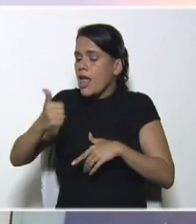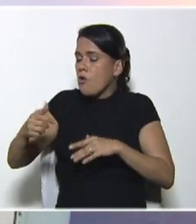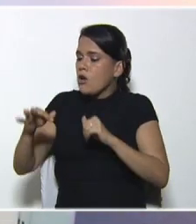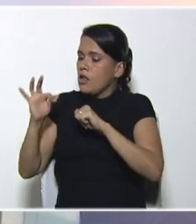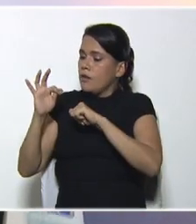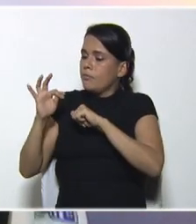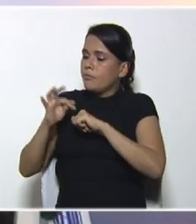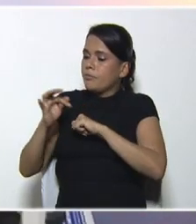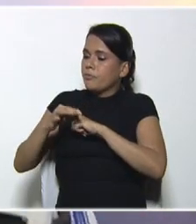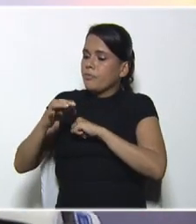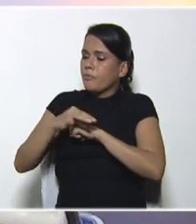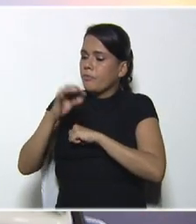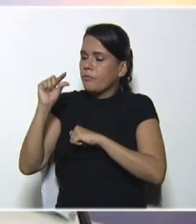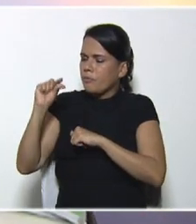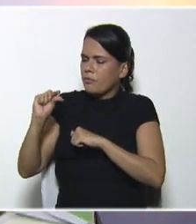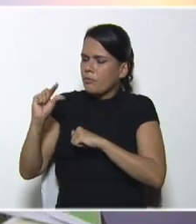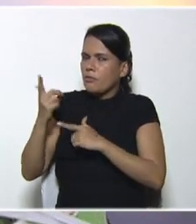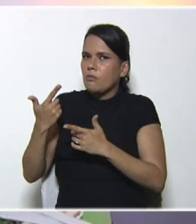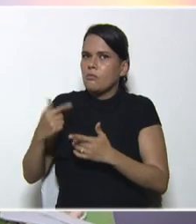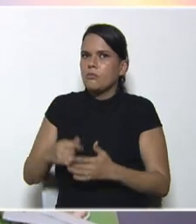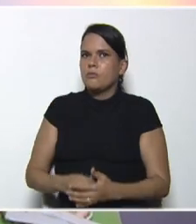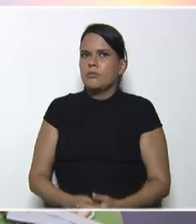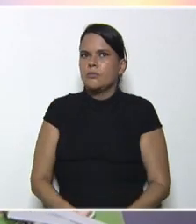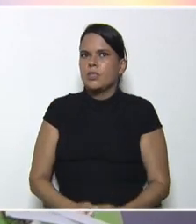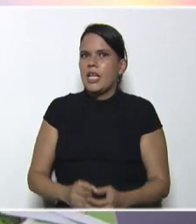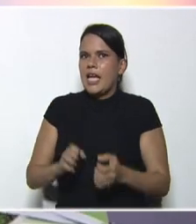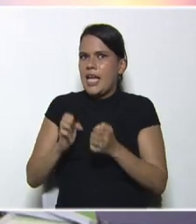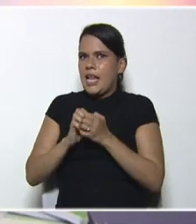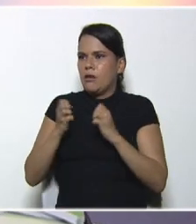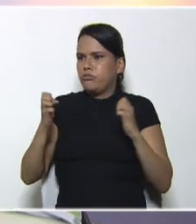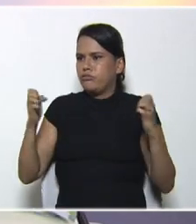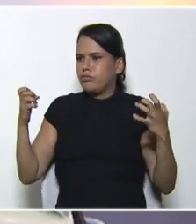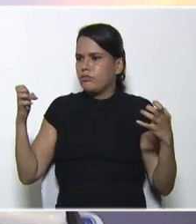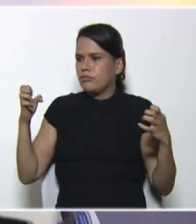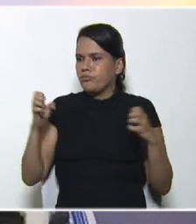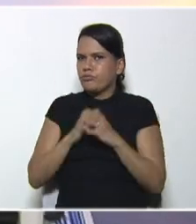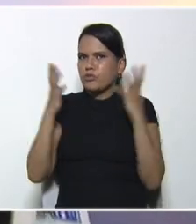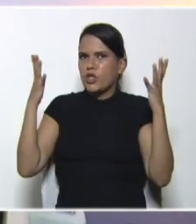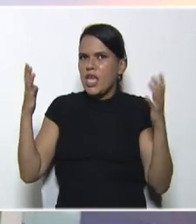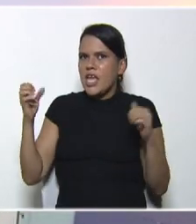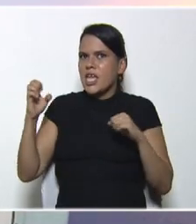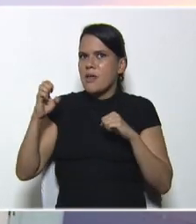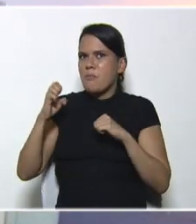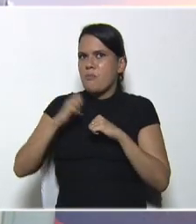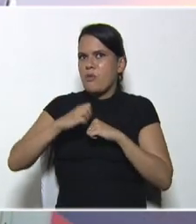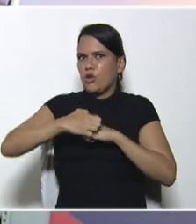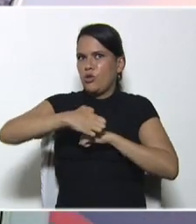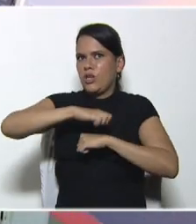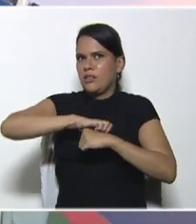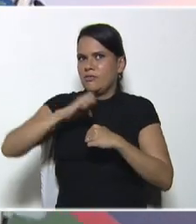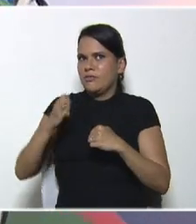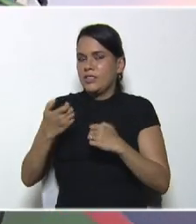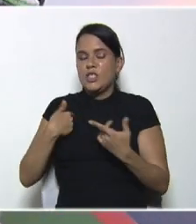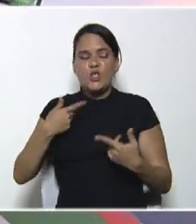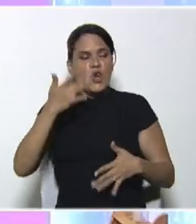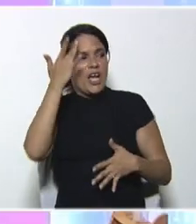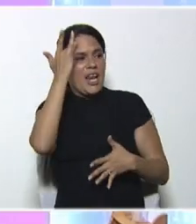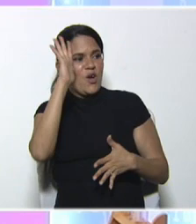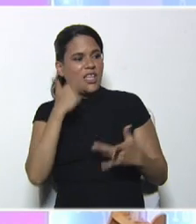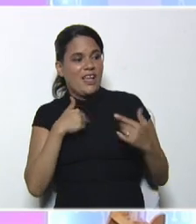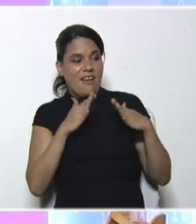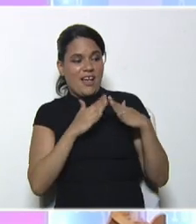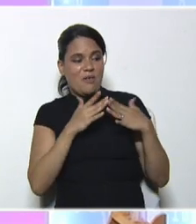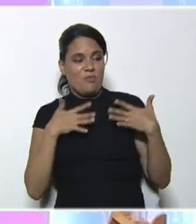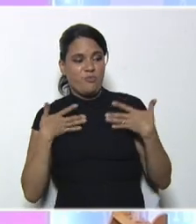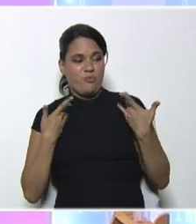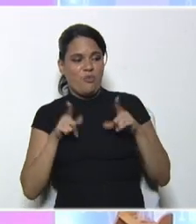que están compuestas, ya sabemos, por electrones y protones. Excelente, profesor. Yo creo que todos allá en casa están muy emocionados, igual que yo, con escuchar su